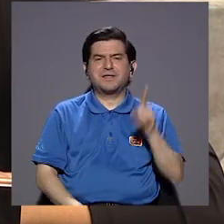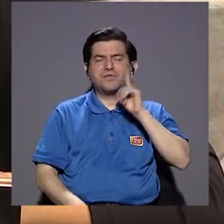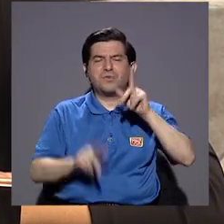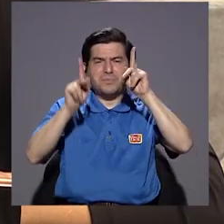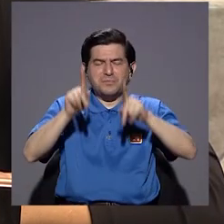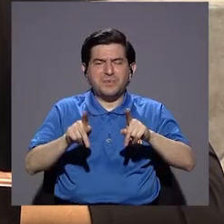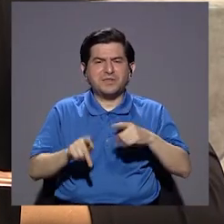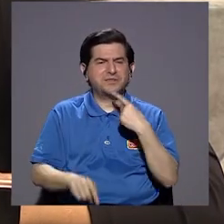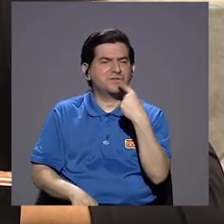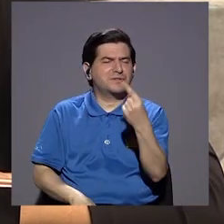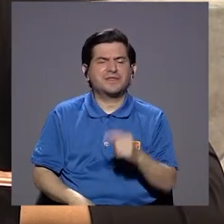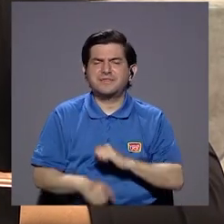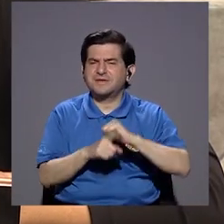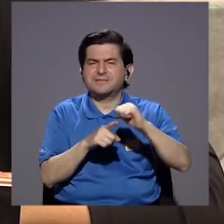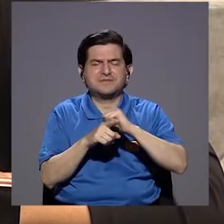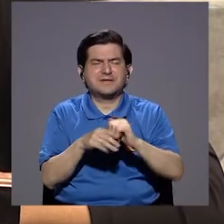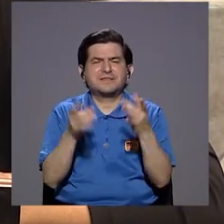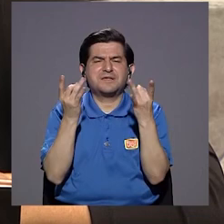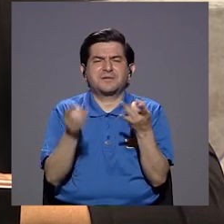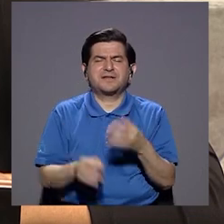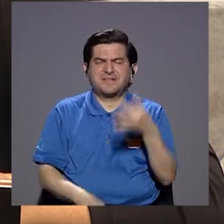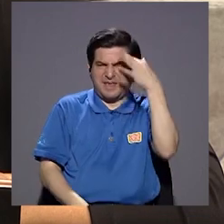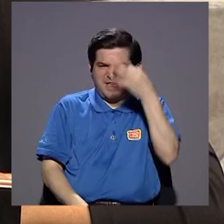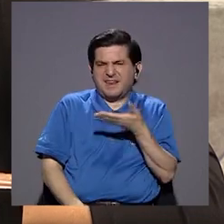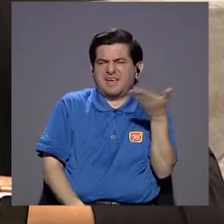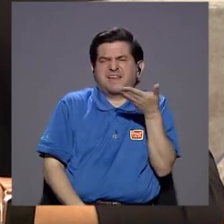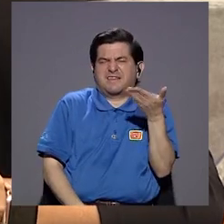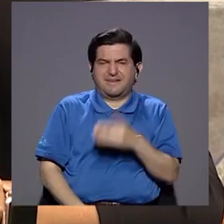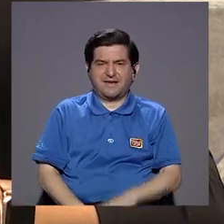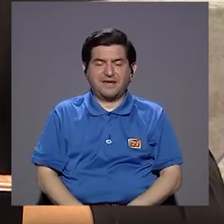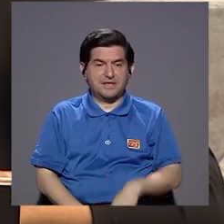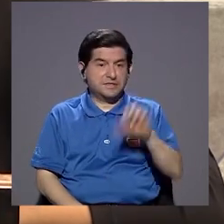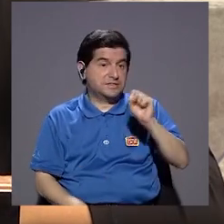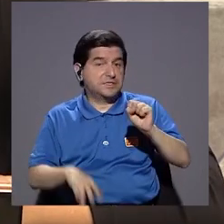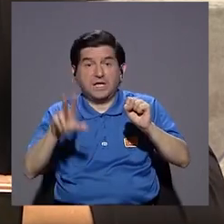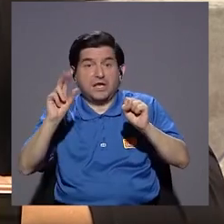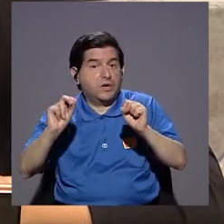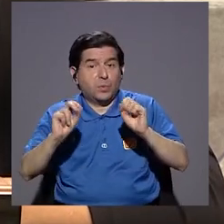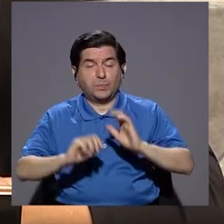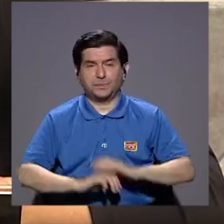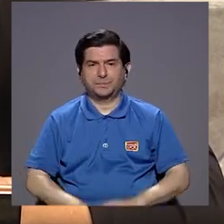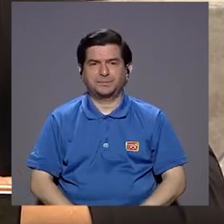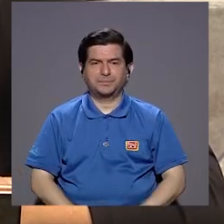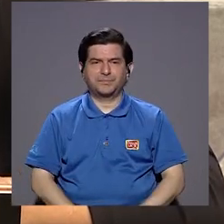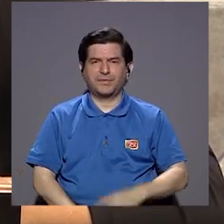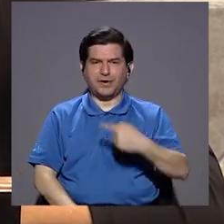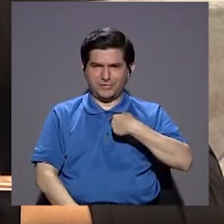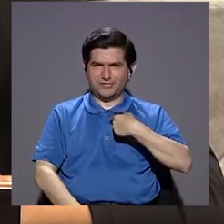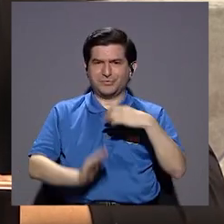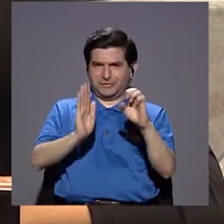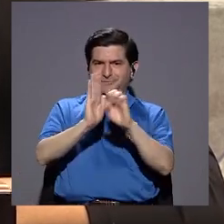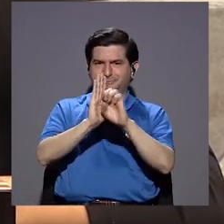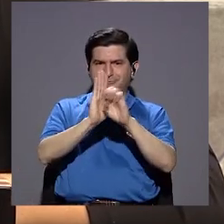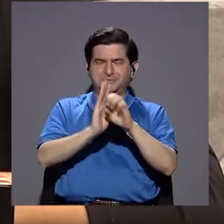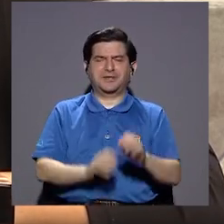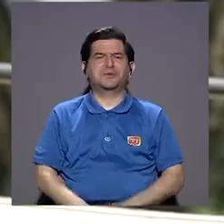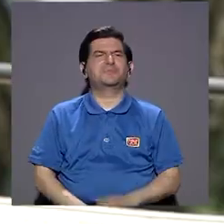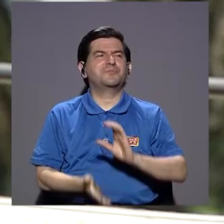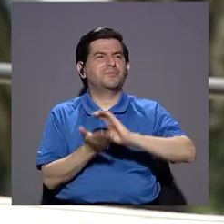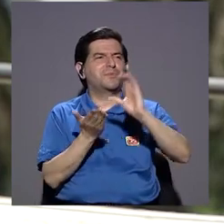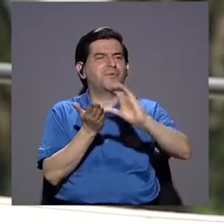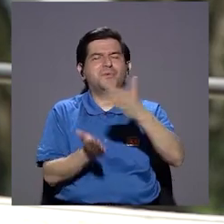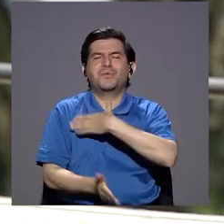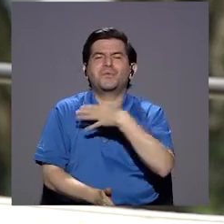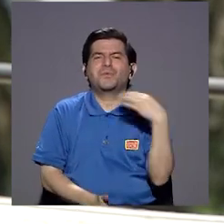la gente acerca de la práctica del yoga? ¿Qué creen que es y no es, digamos? Sí, yo por ejemplo, un curso